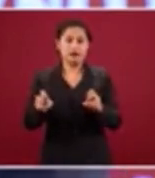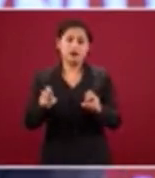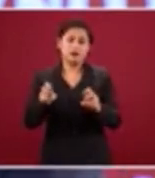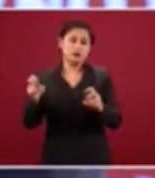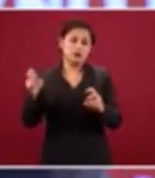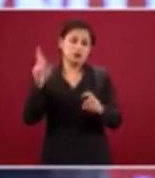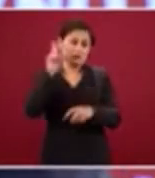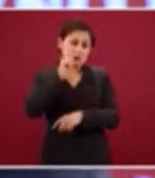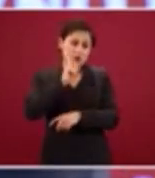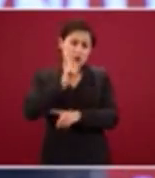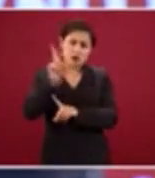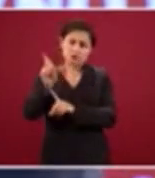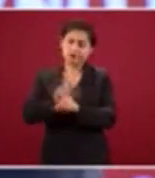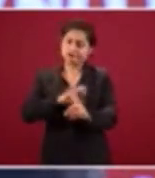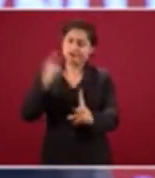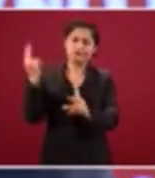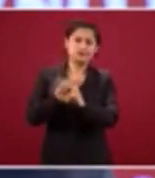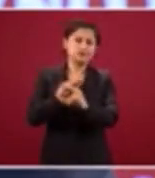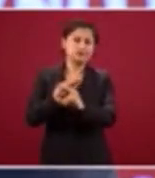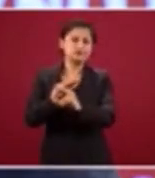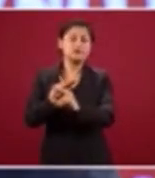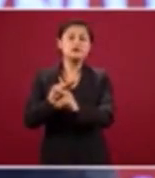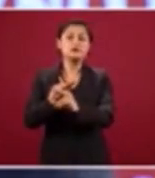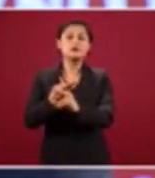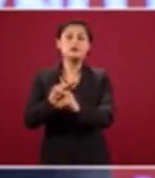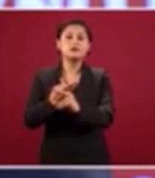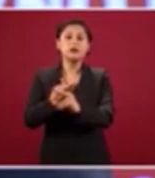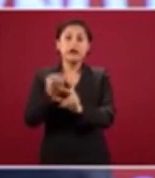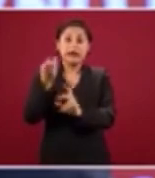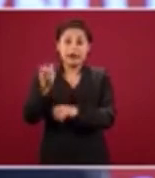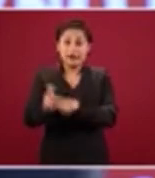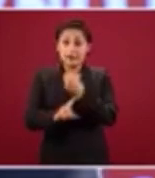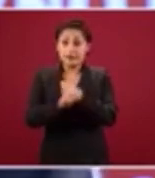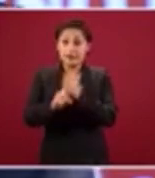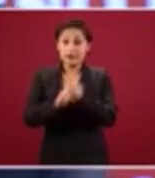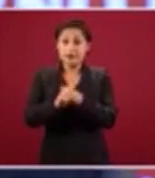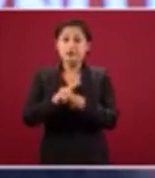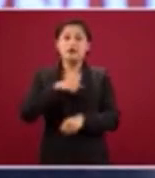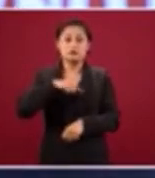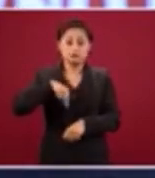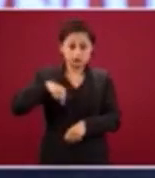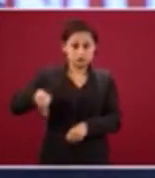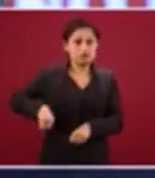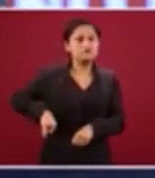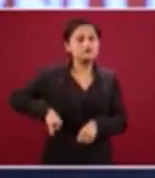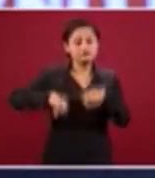nos interesa enfrentarlo porque es,